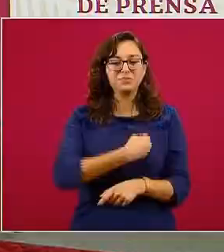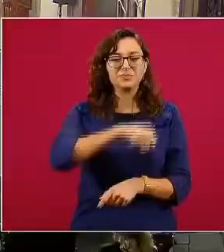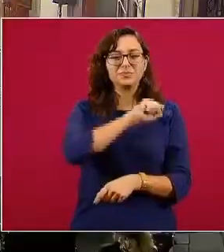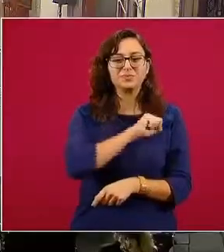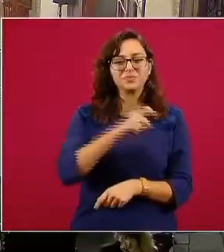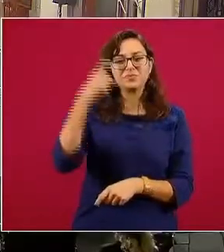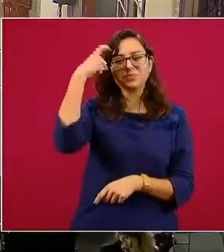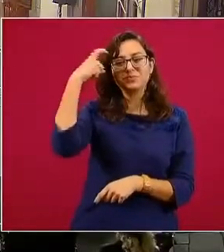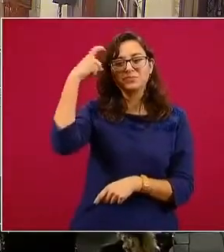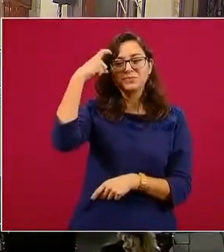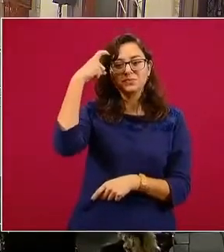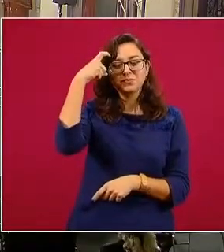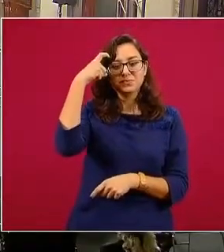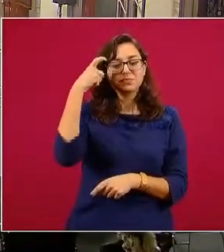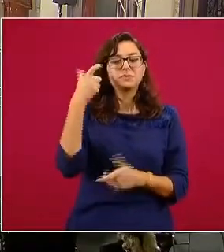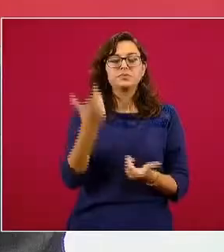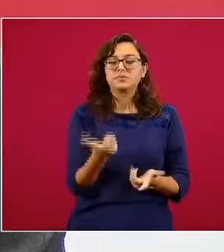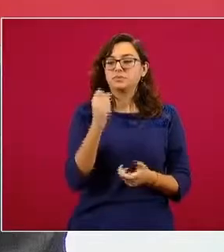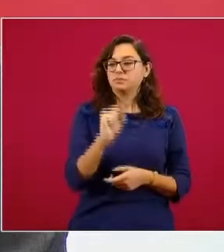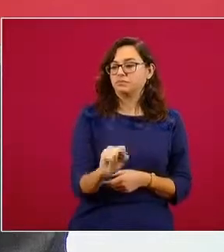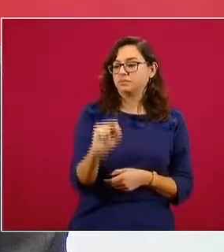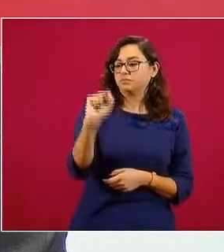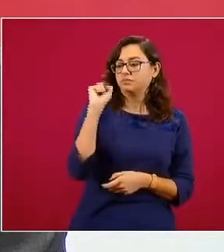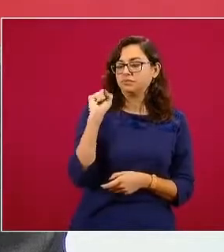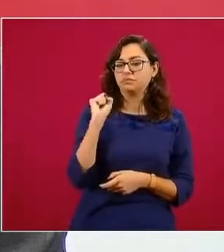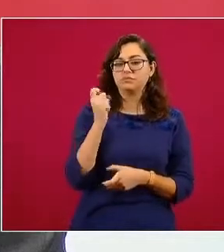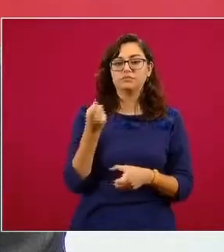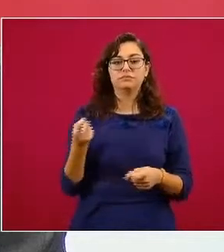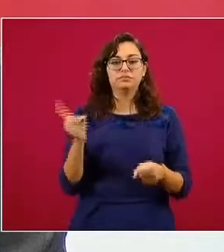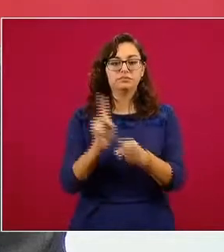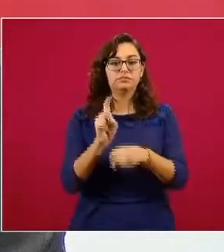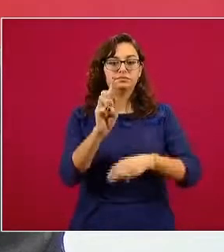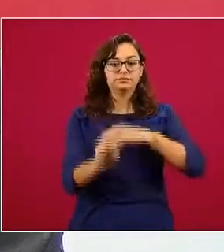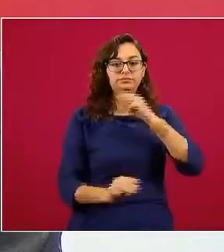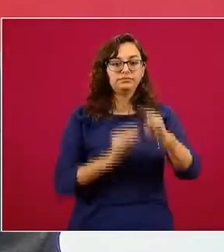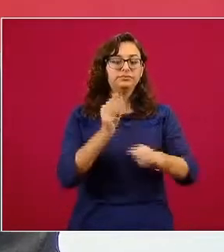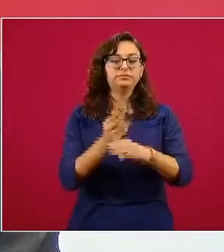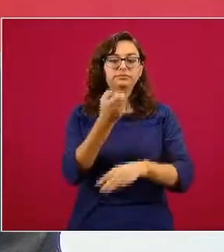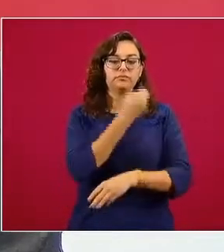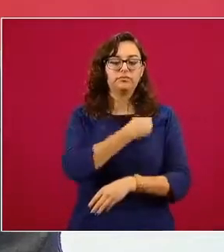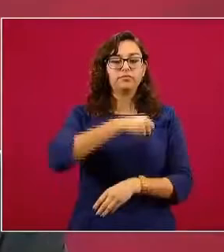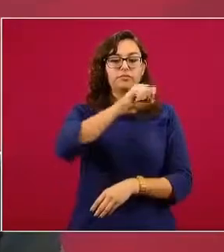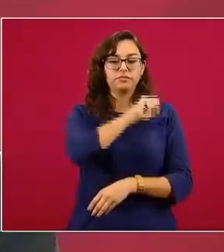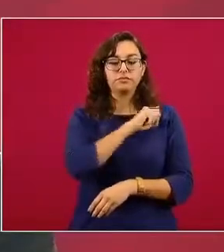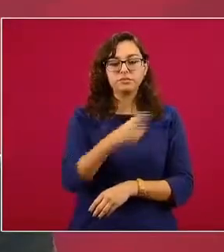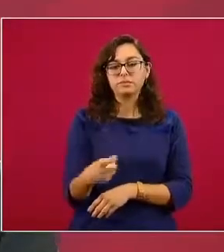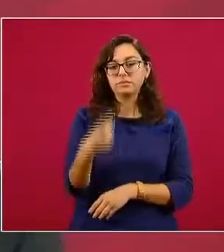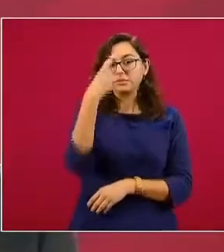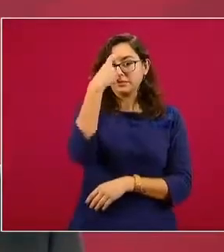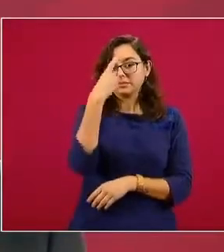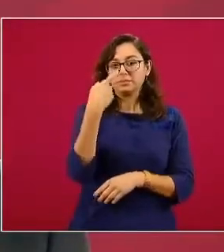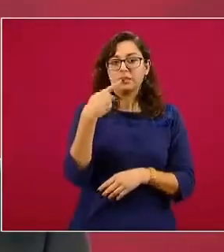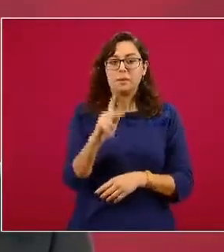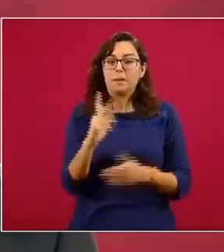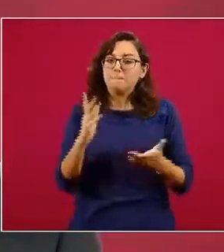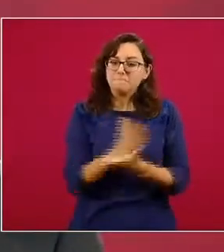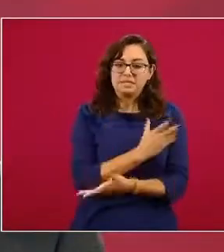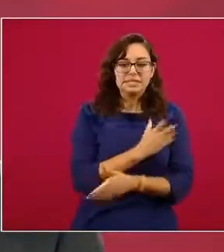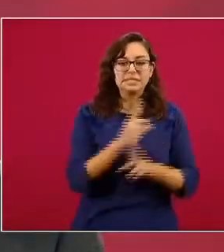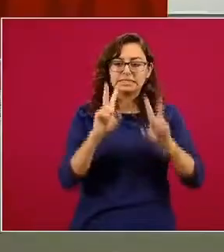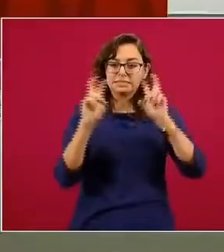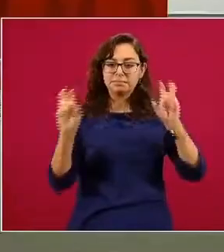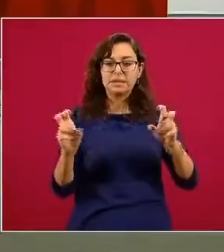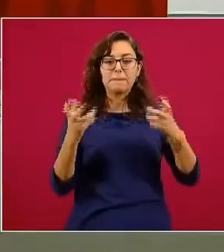el sábado próximo pasado, el 10 de octubre fue el Día Mundial de la Salud Mental. Pero más allá de salud o no salud, me refiero